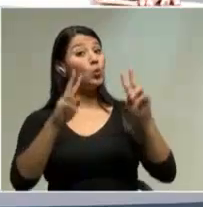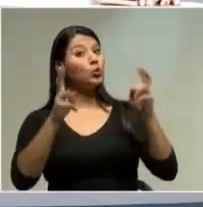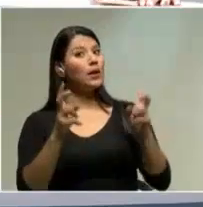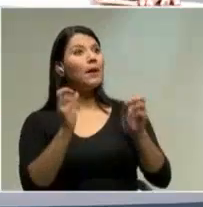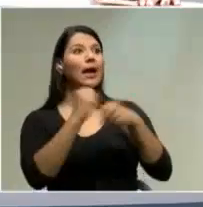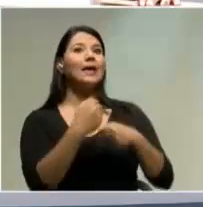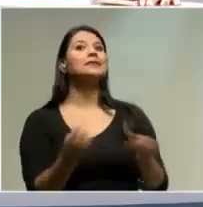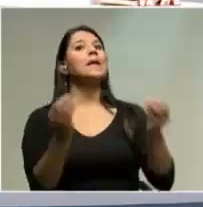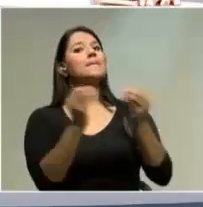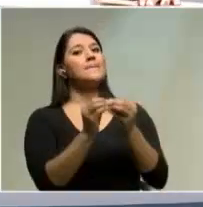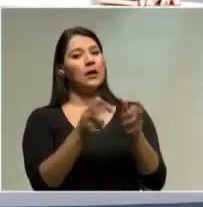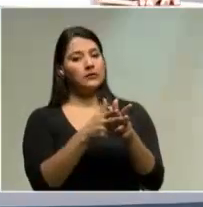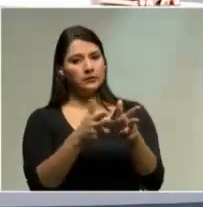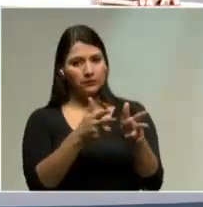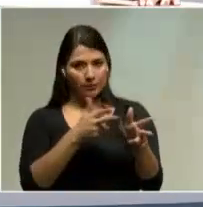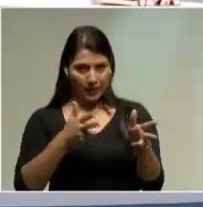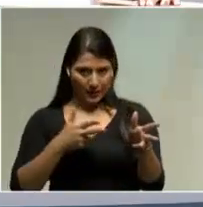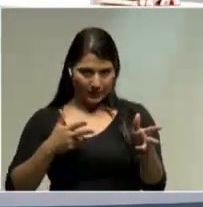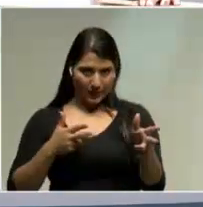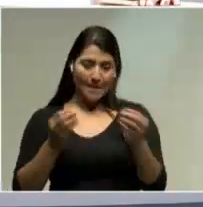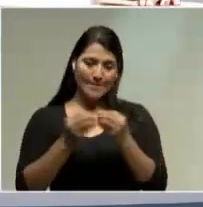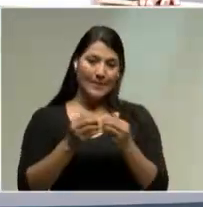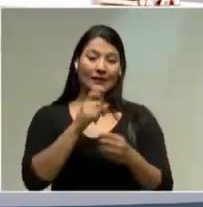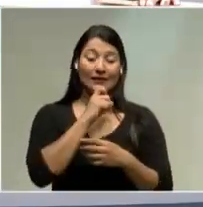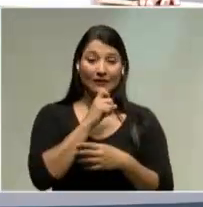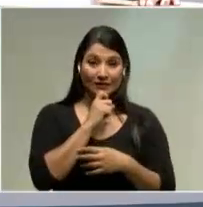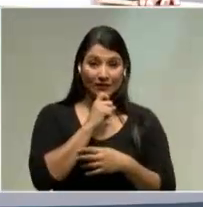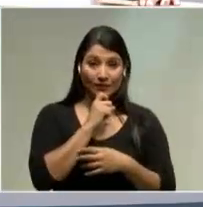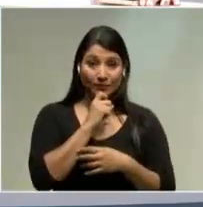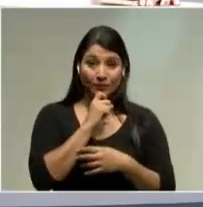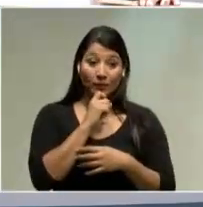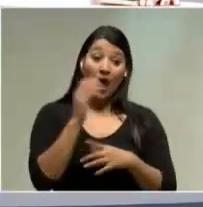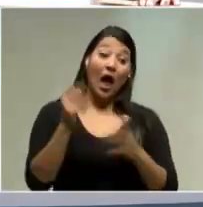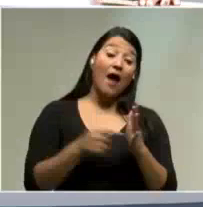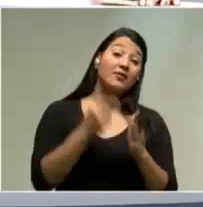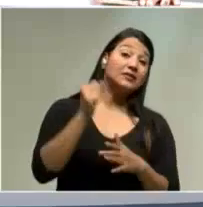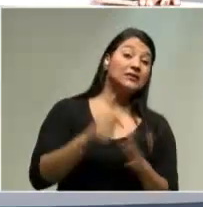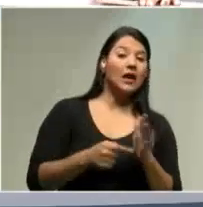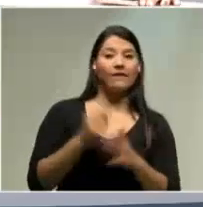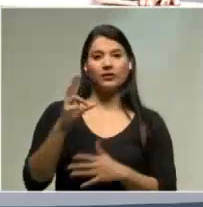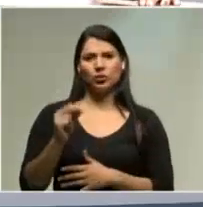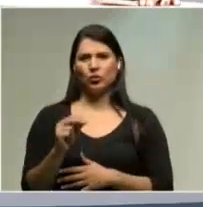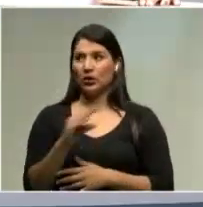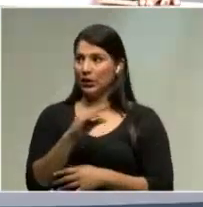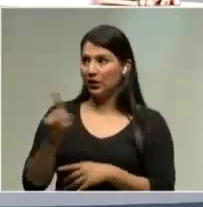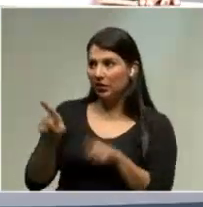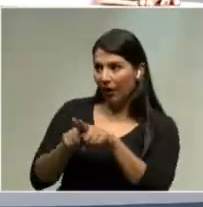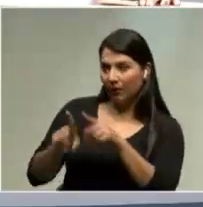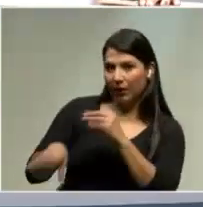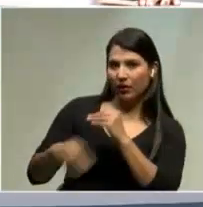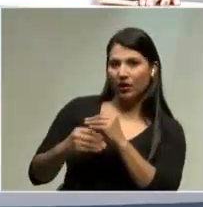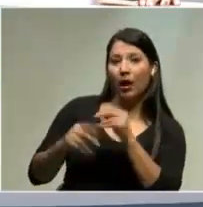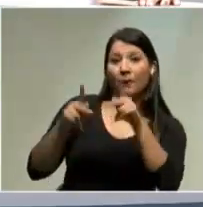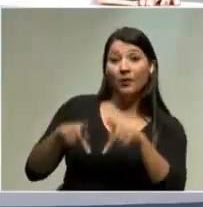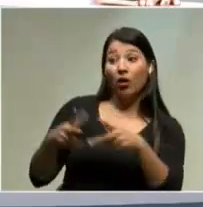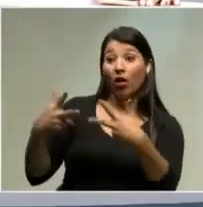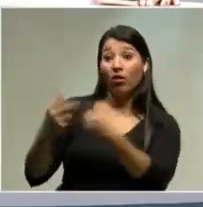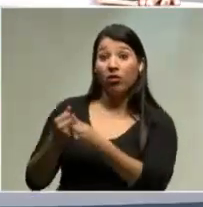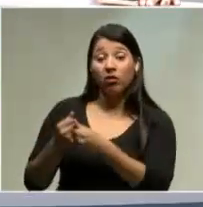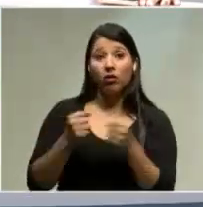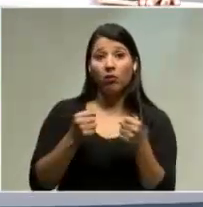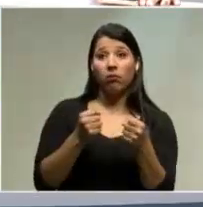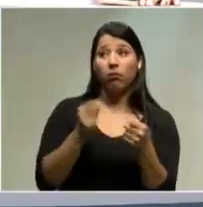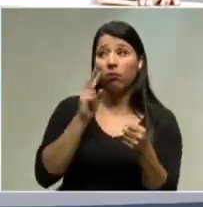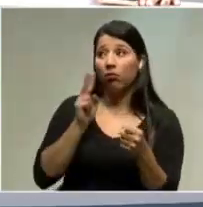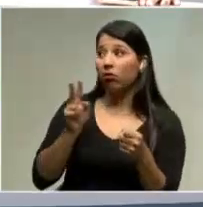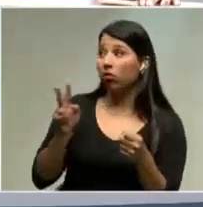que las presas se vuelvan un poco más pesadas, algunos días sí, algunos días no. Y a eso súmele el efecto Mirón, que es inevitable